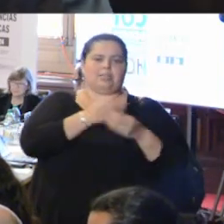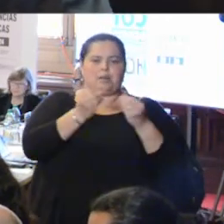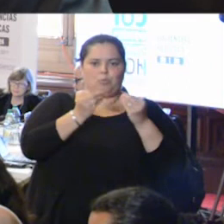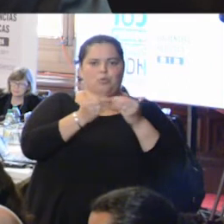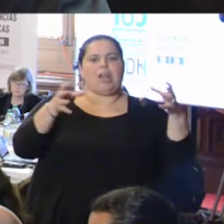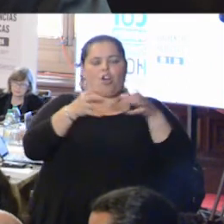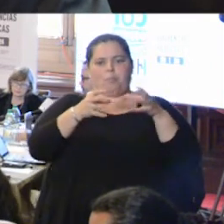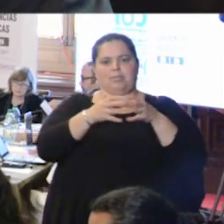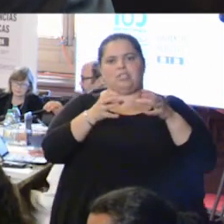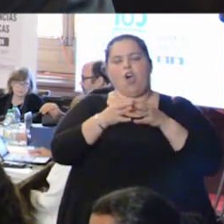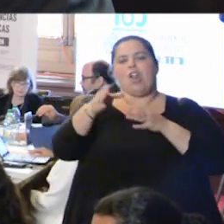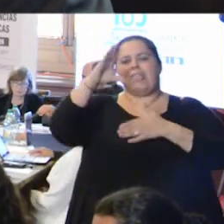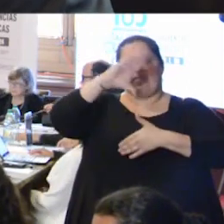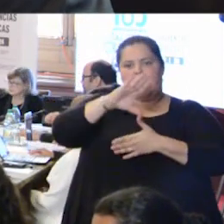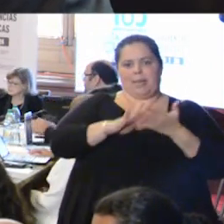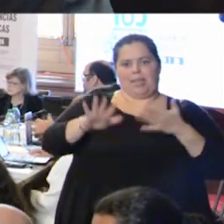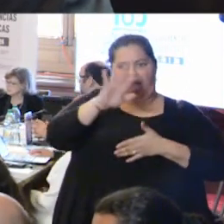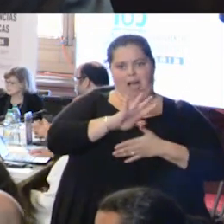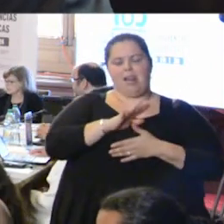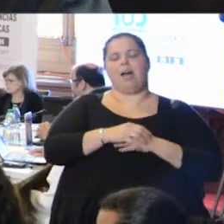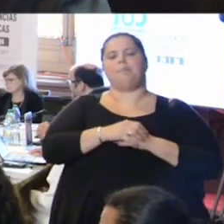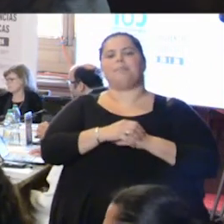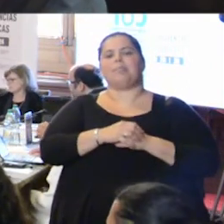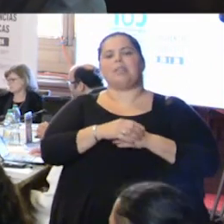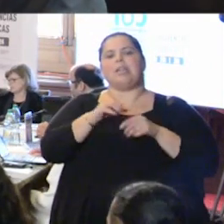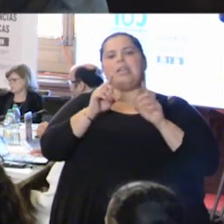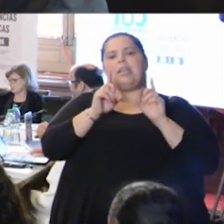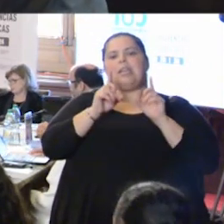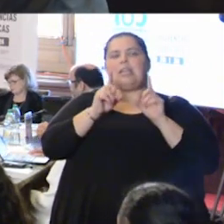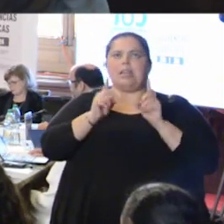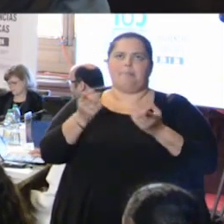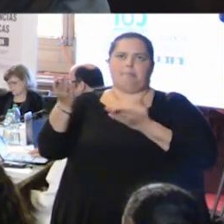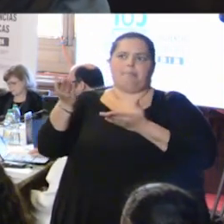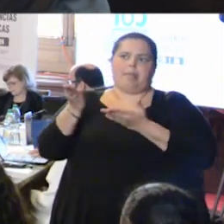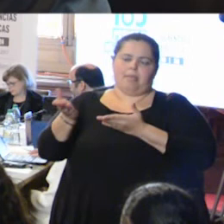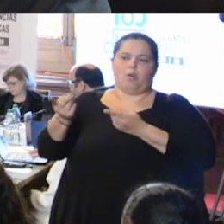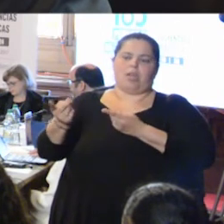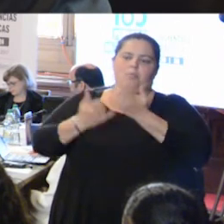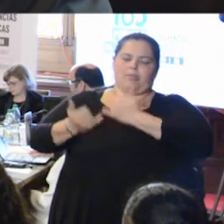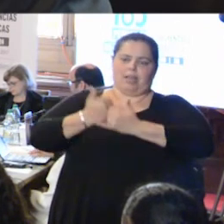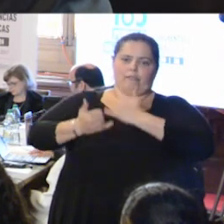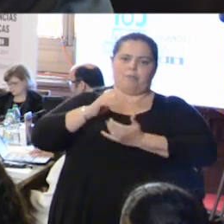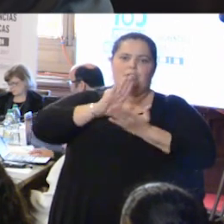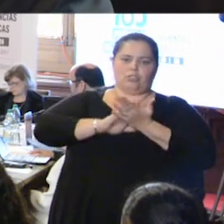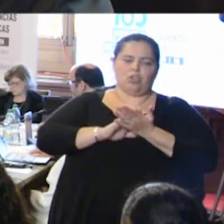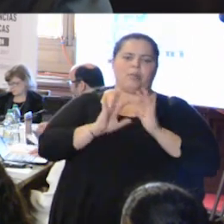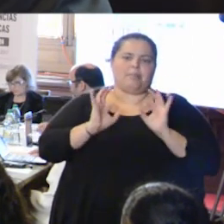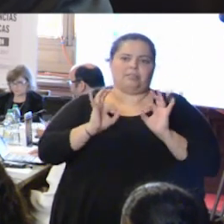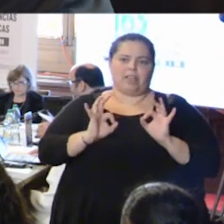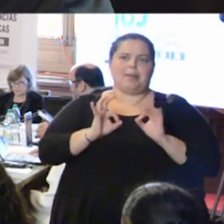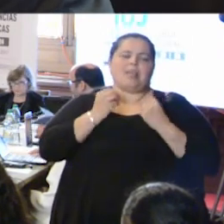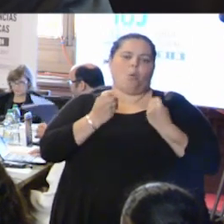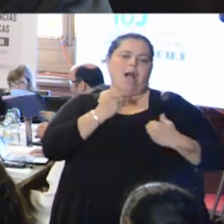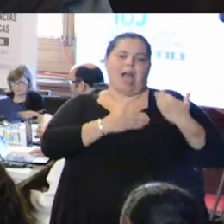la Relatoría de Defensoras y Defensores el que nos mantengan informados sobre el particular, los avances que haya, y